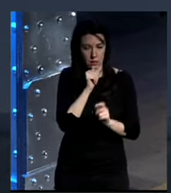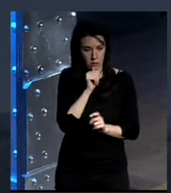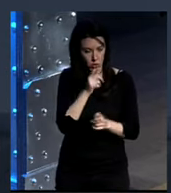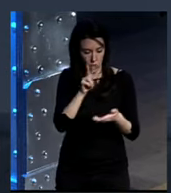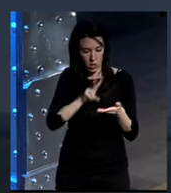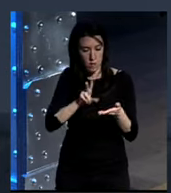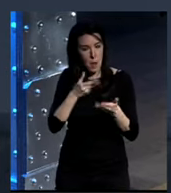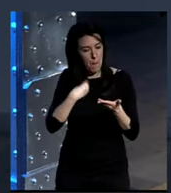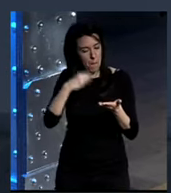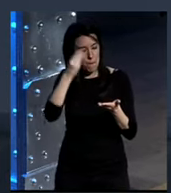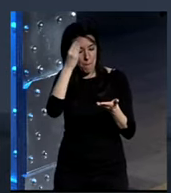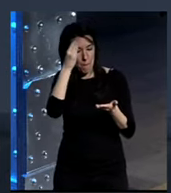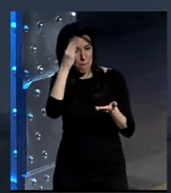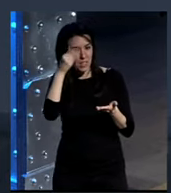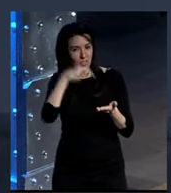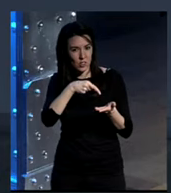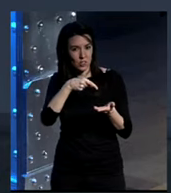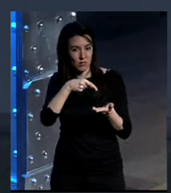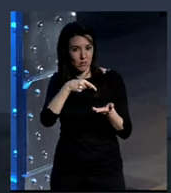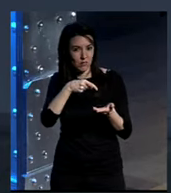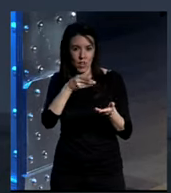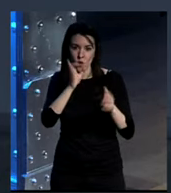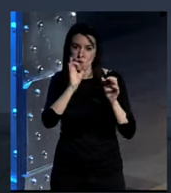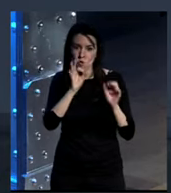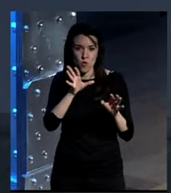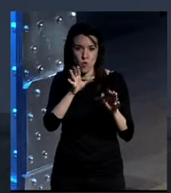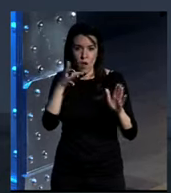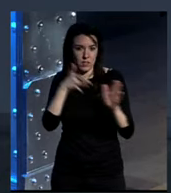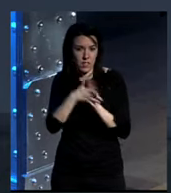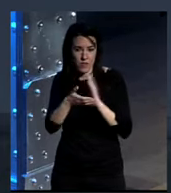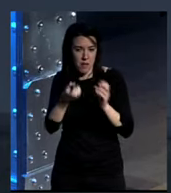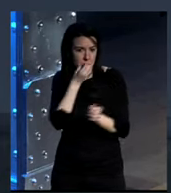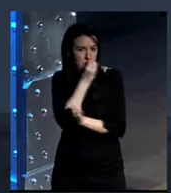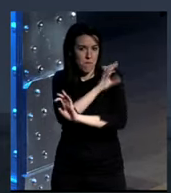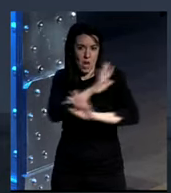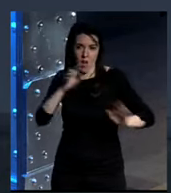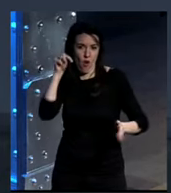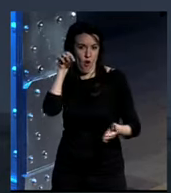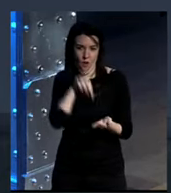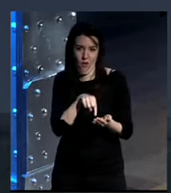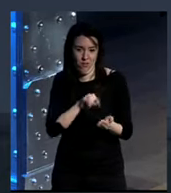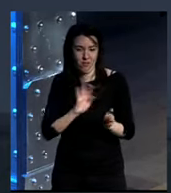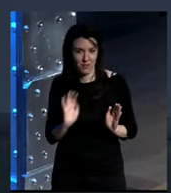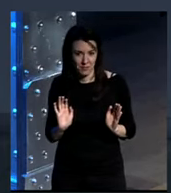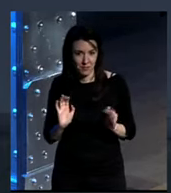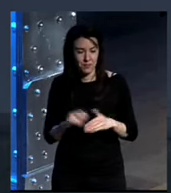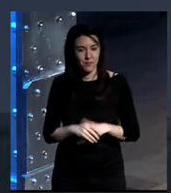da la impresión de que en eso debe ser ya como la máxima expresión, ¿no?